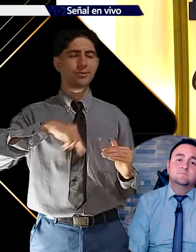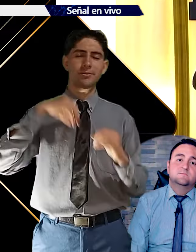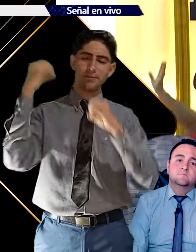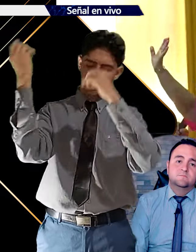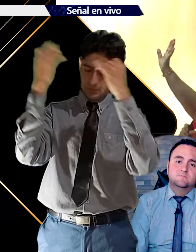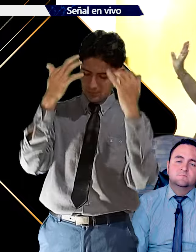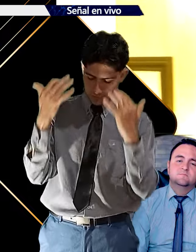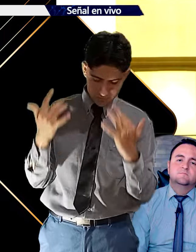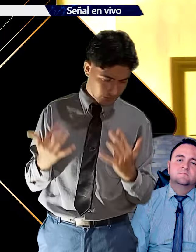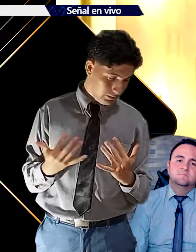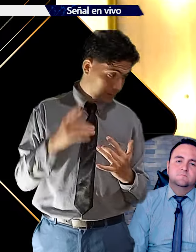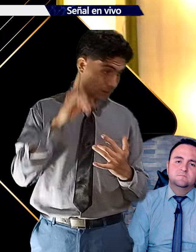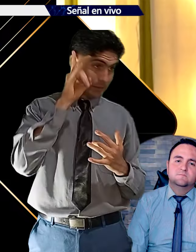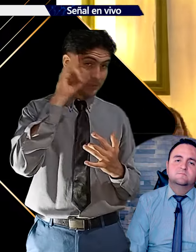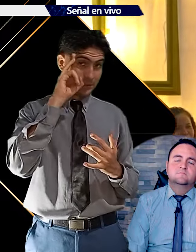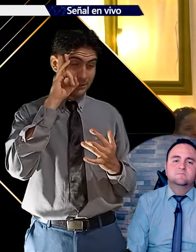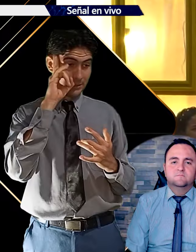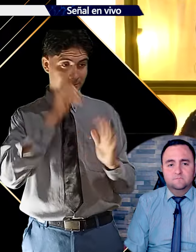huye.